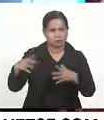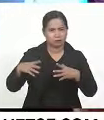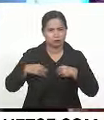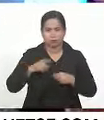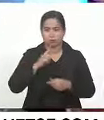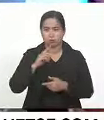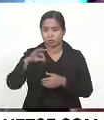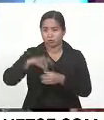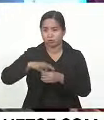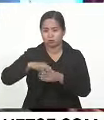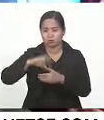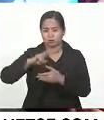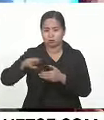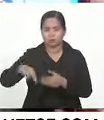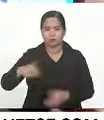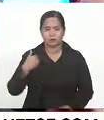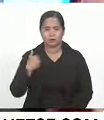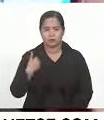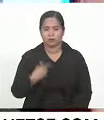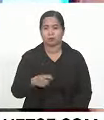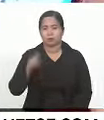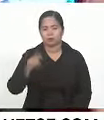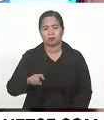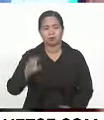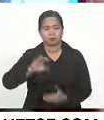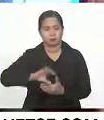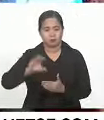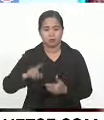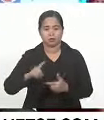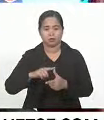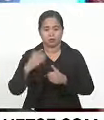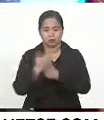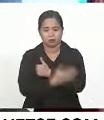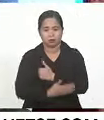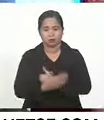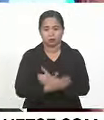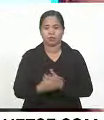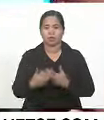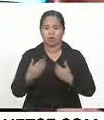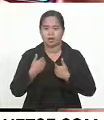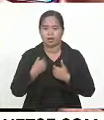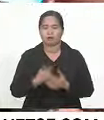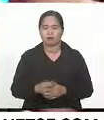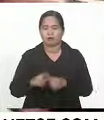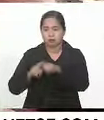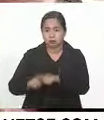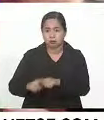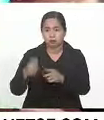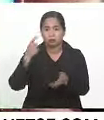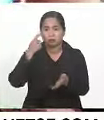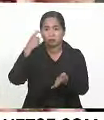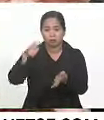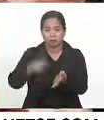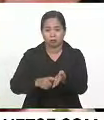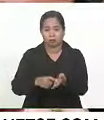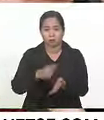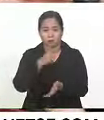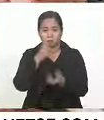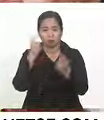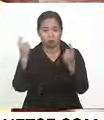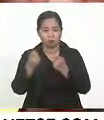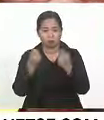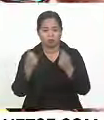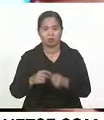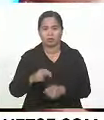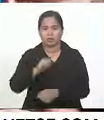elección. Mientras eso no se haga, nosotros como país nos vamos a abstener de hacer un reconocimiento a lo que ha señalado el Consejo Nacional